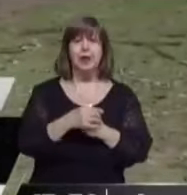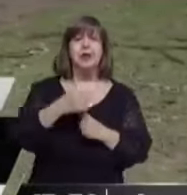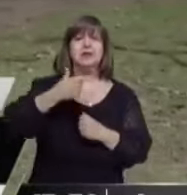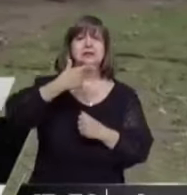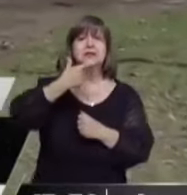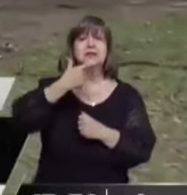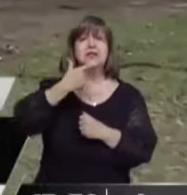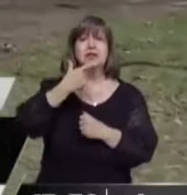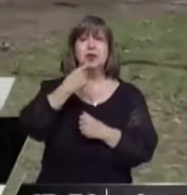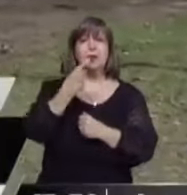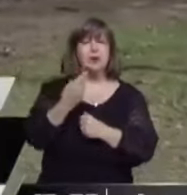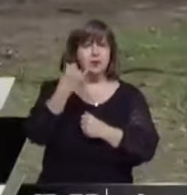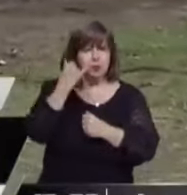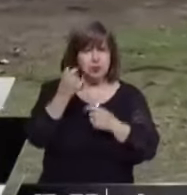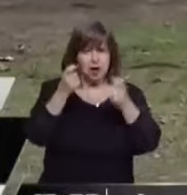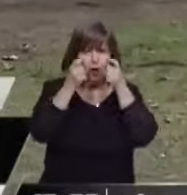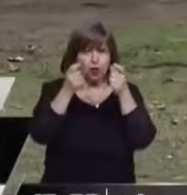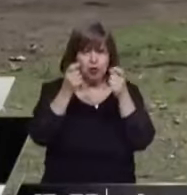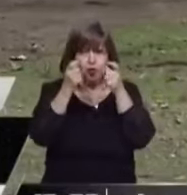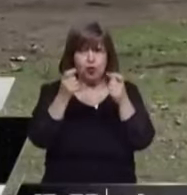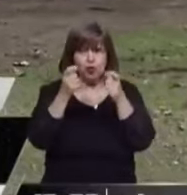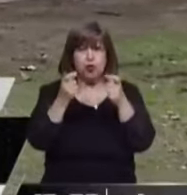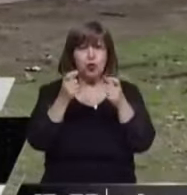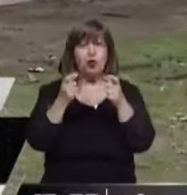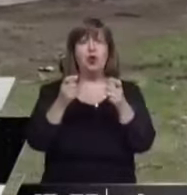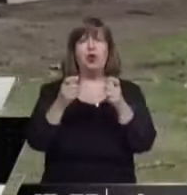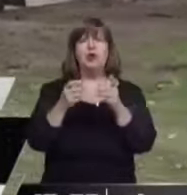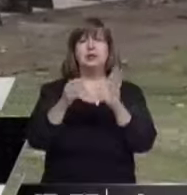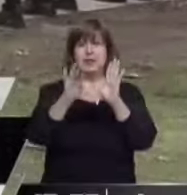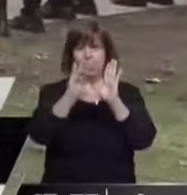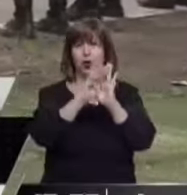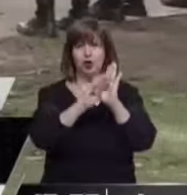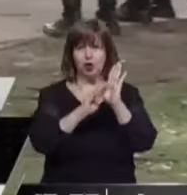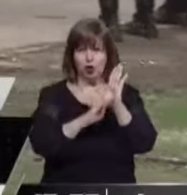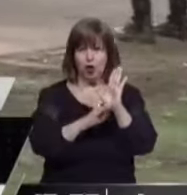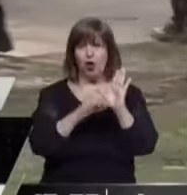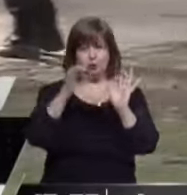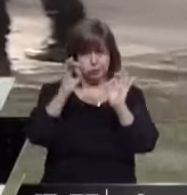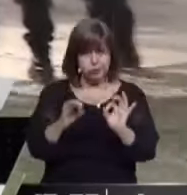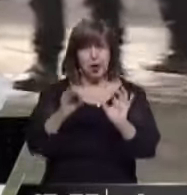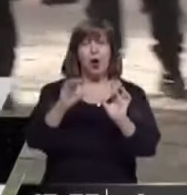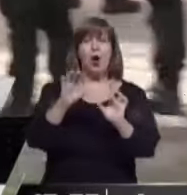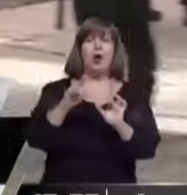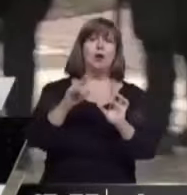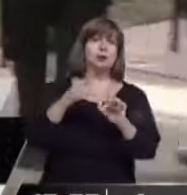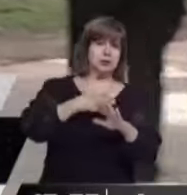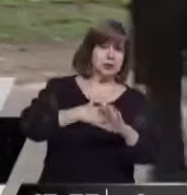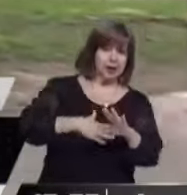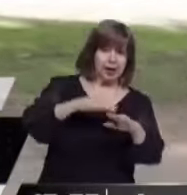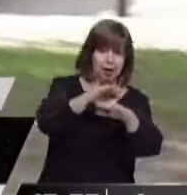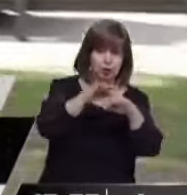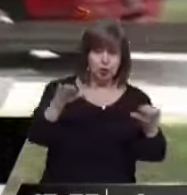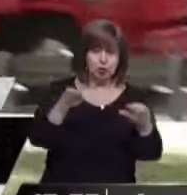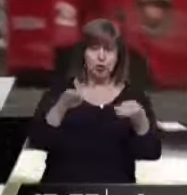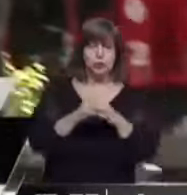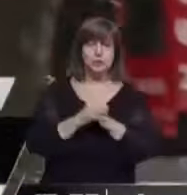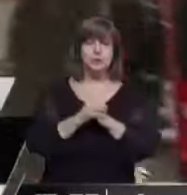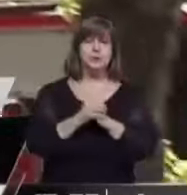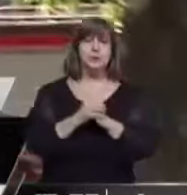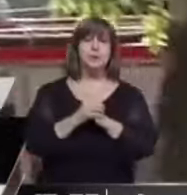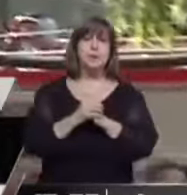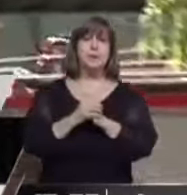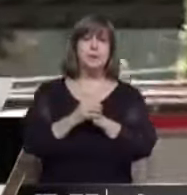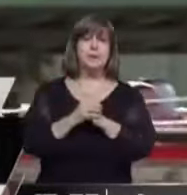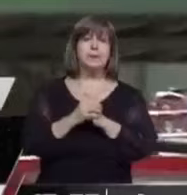está totalmente controlada está el personal trabajando siguiendo un protocolo qué es lo que se vive ahora mucha más tranquilidad de lo que fue a media